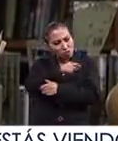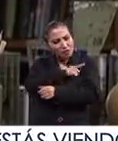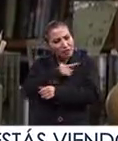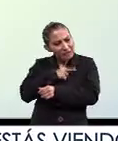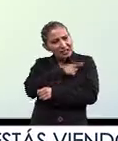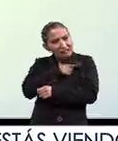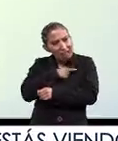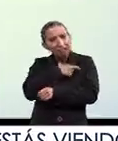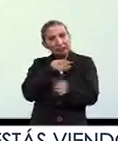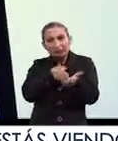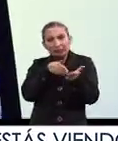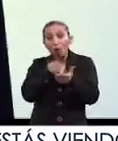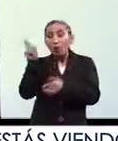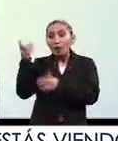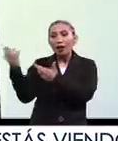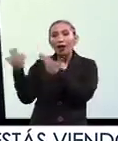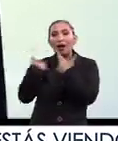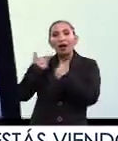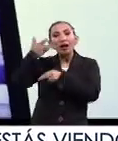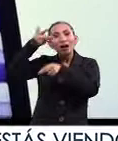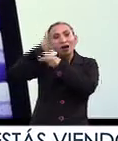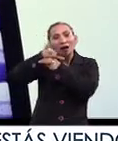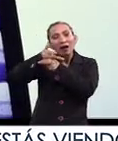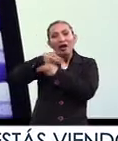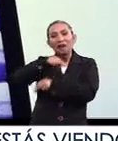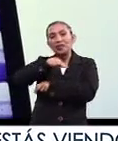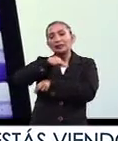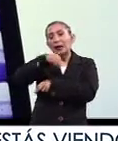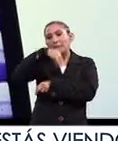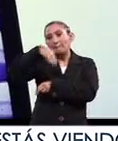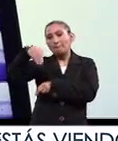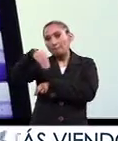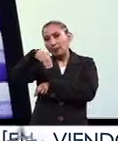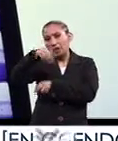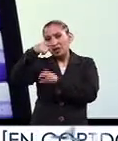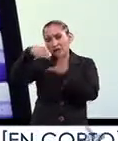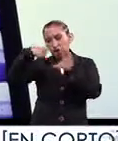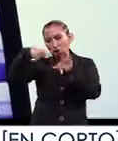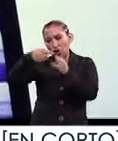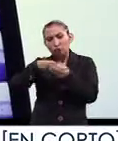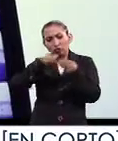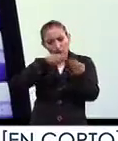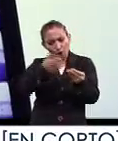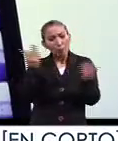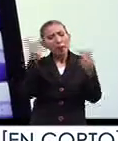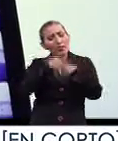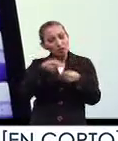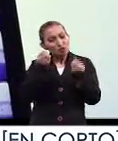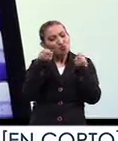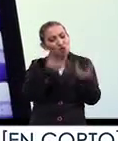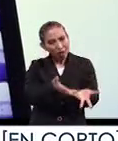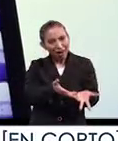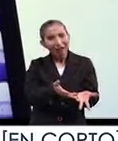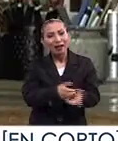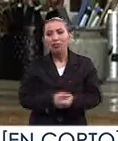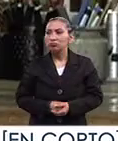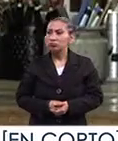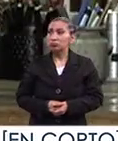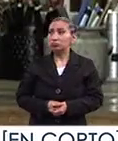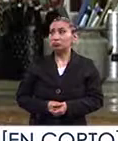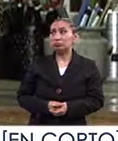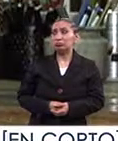deberías ser cineasta. Y un día me regaló una cámara de 16 milímetros y unos rollos y me dijo, yo voy a ser tu padrino.